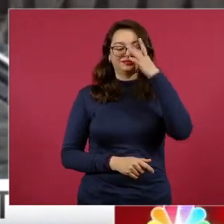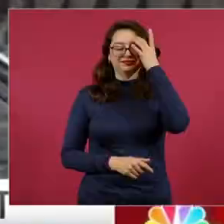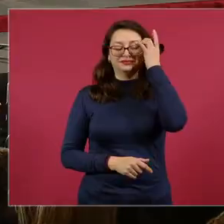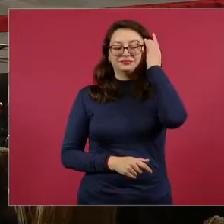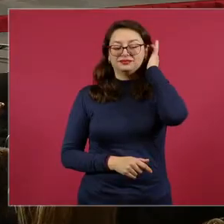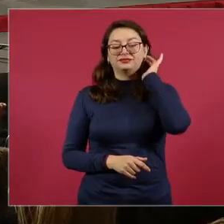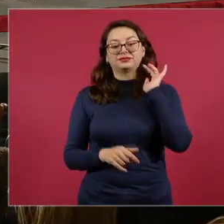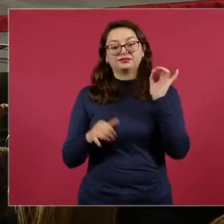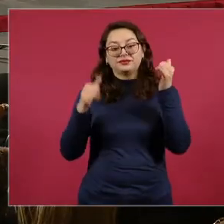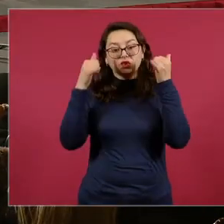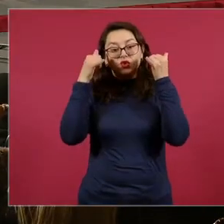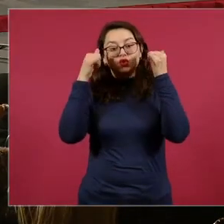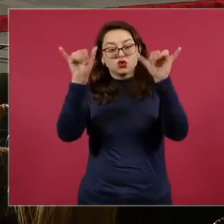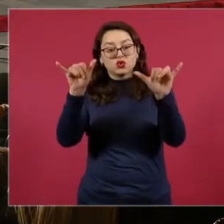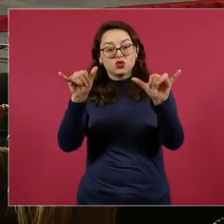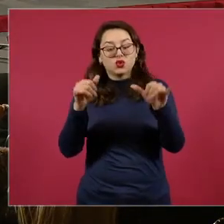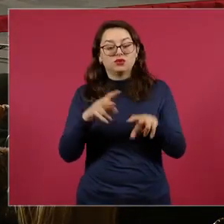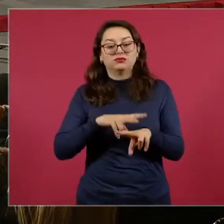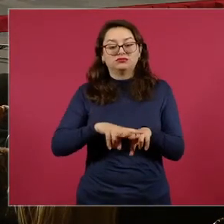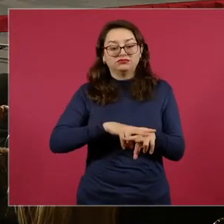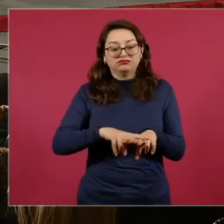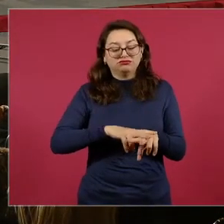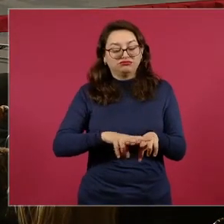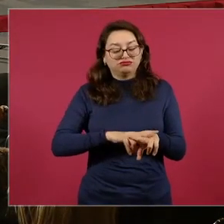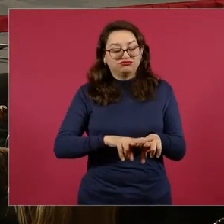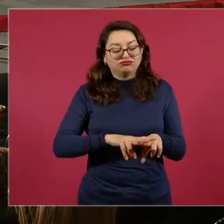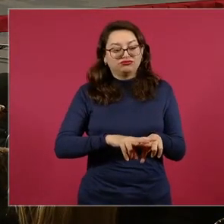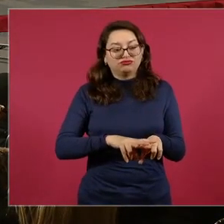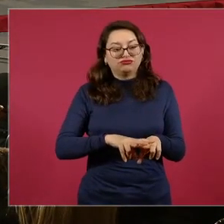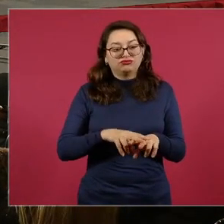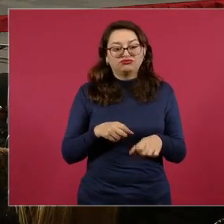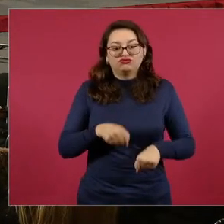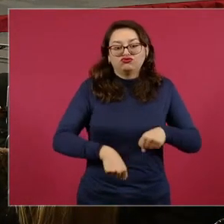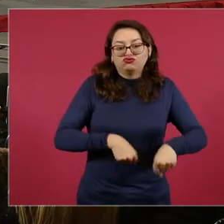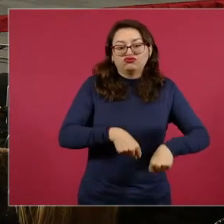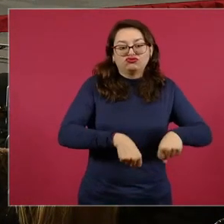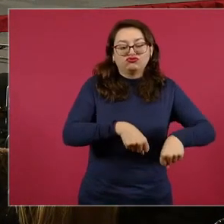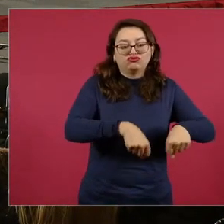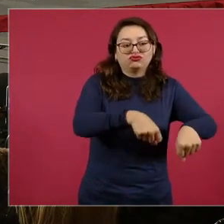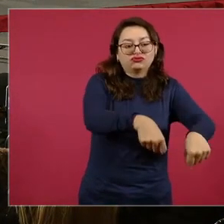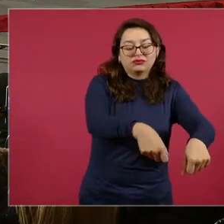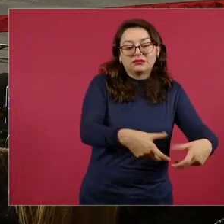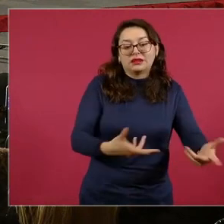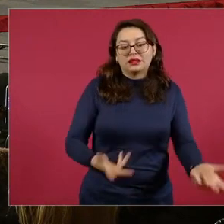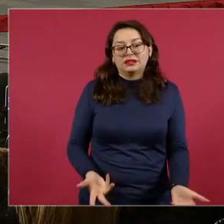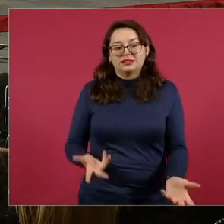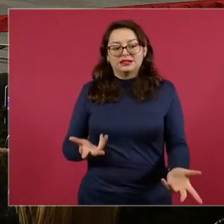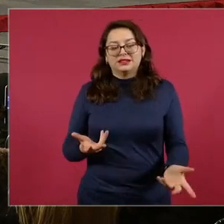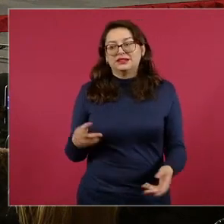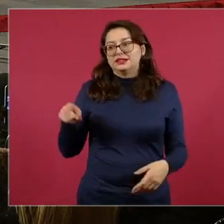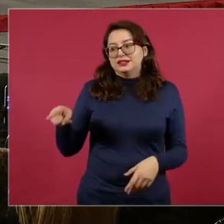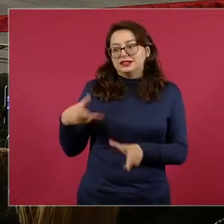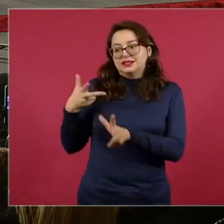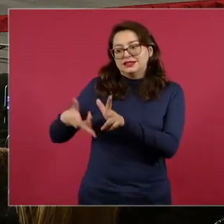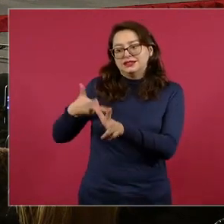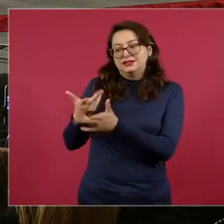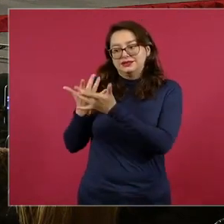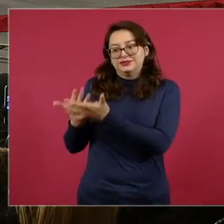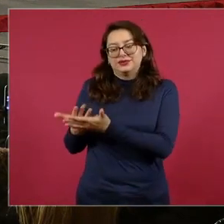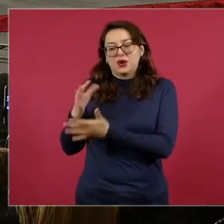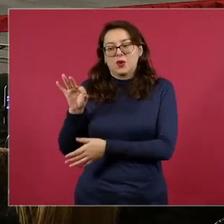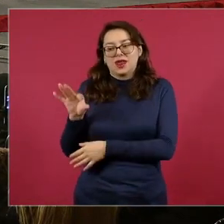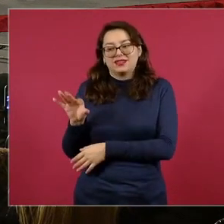el toro se metió en las vías, retrasó el servicio ferroviario 45 minutos. Esto fue